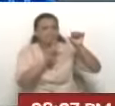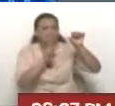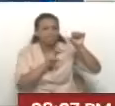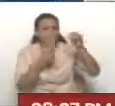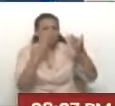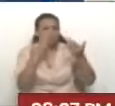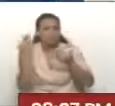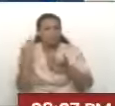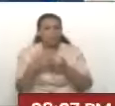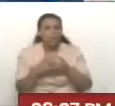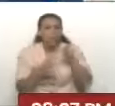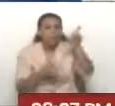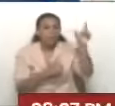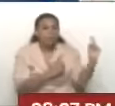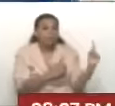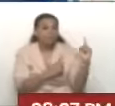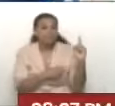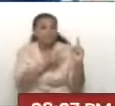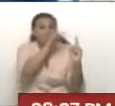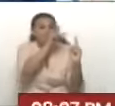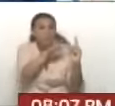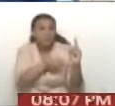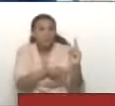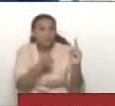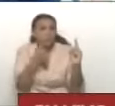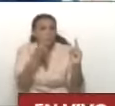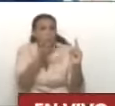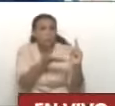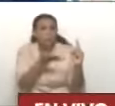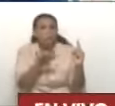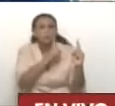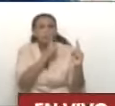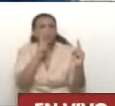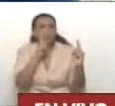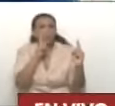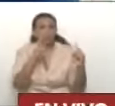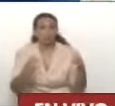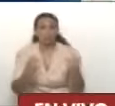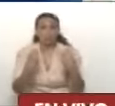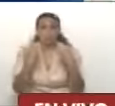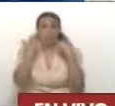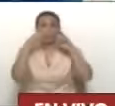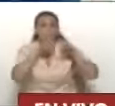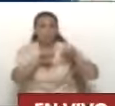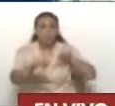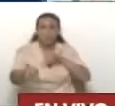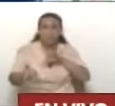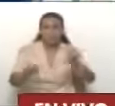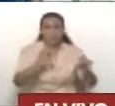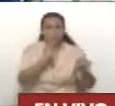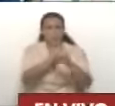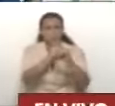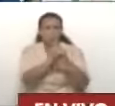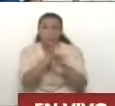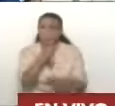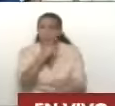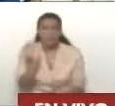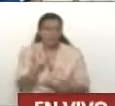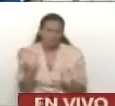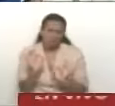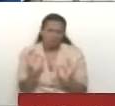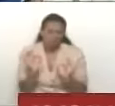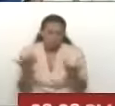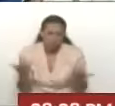acá a un personaje que es lo que llamaríamos hoy en día un influencer. Pero un influencer cuando no había redes sociales, nada de estas